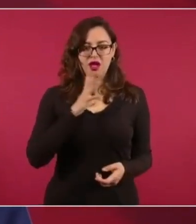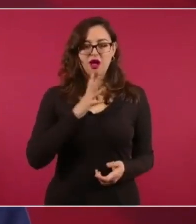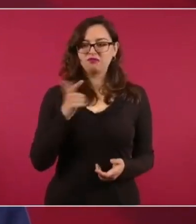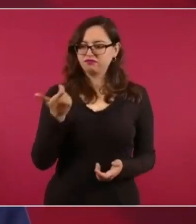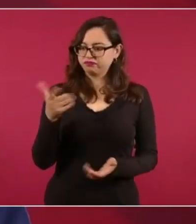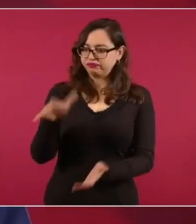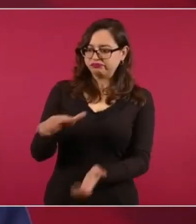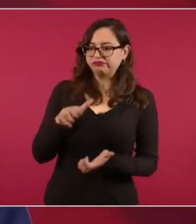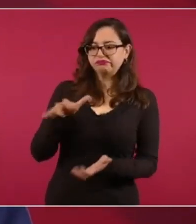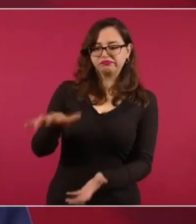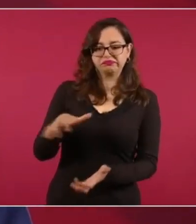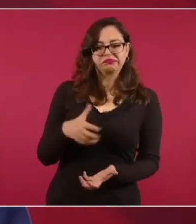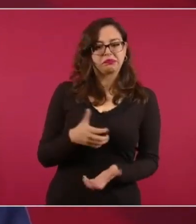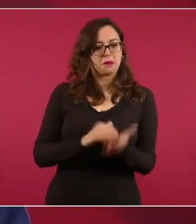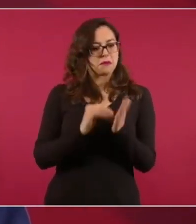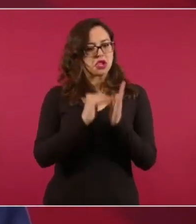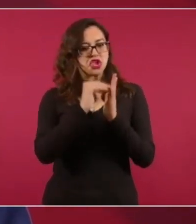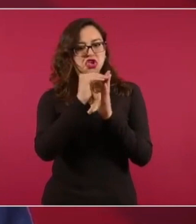ingresos,